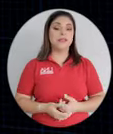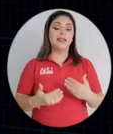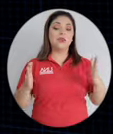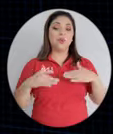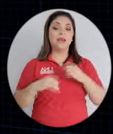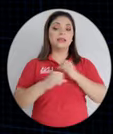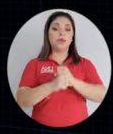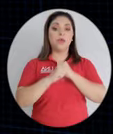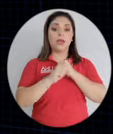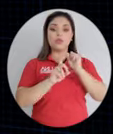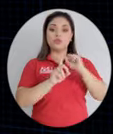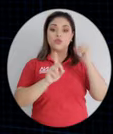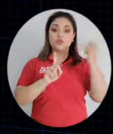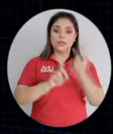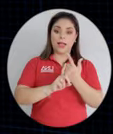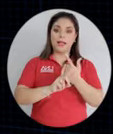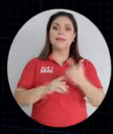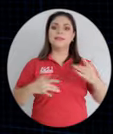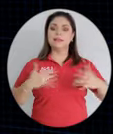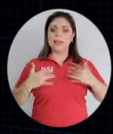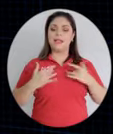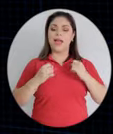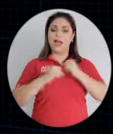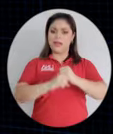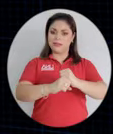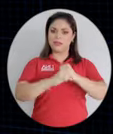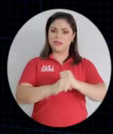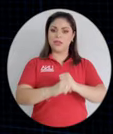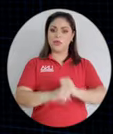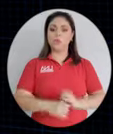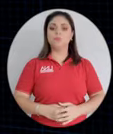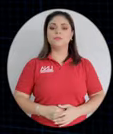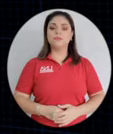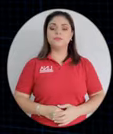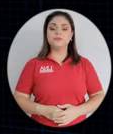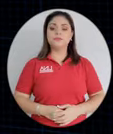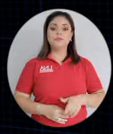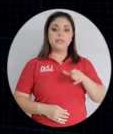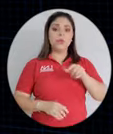sin ninguna seguridad social, digamos, que les esté garantizando